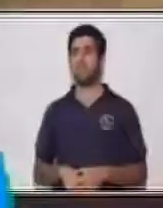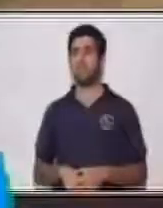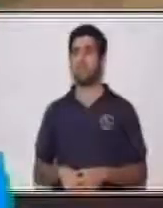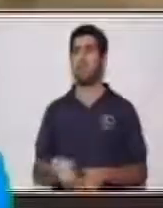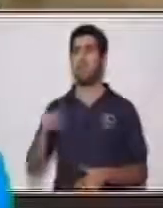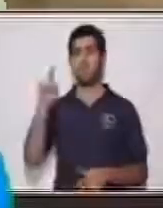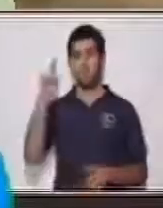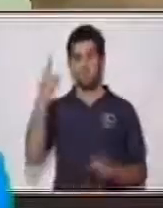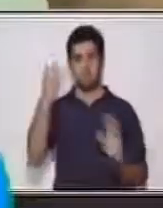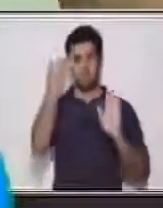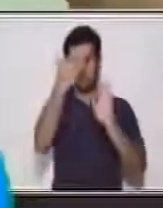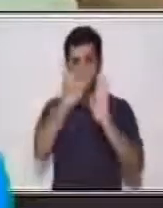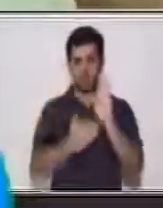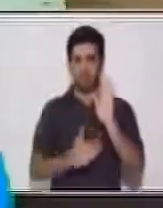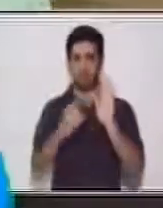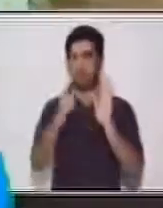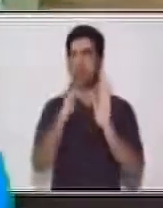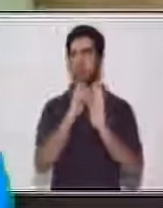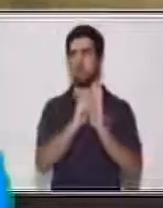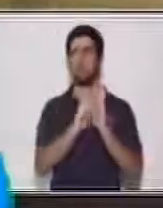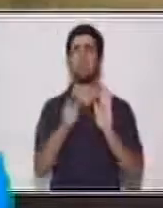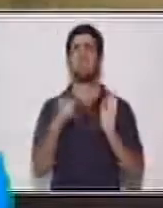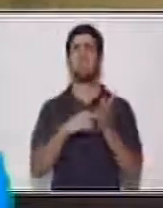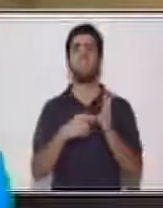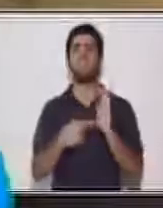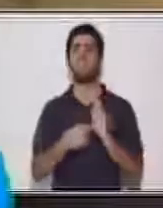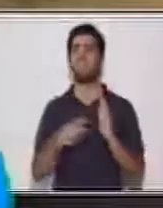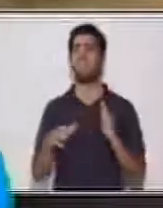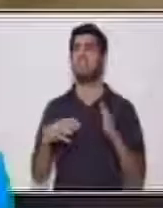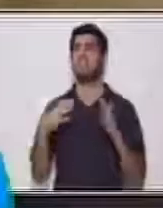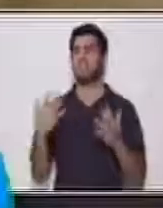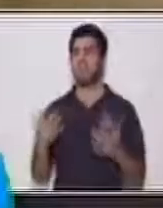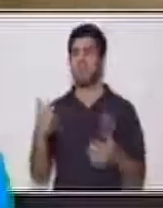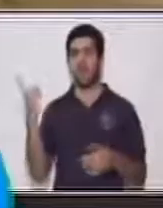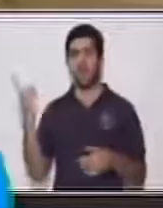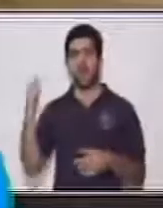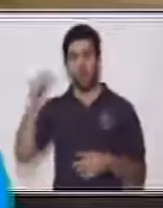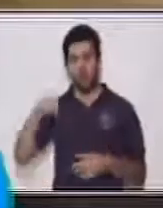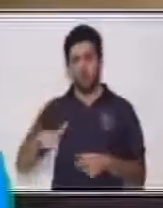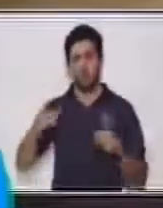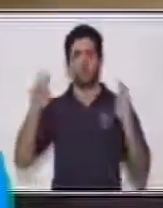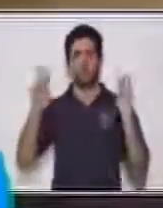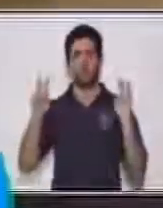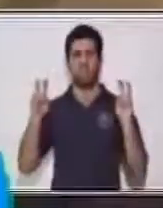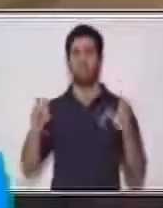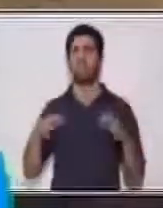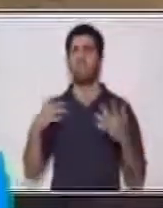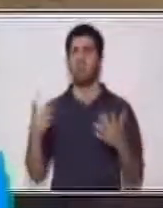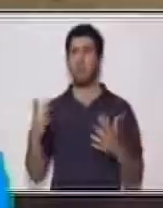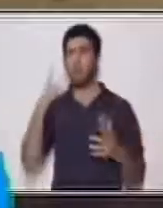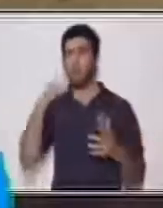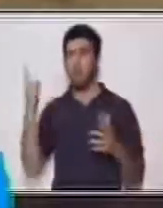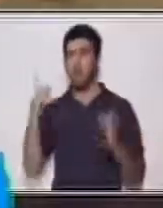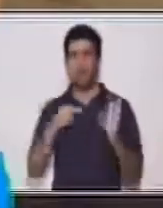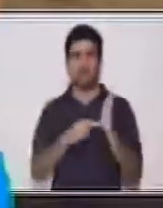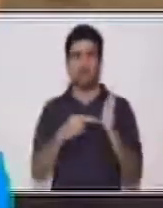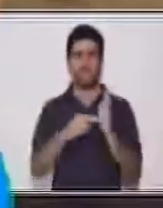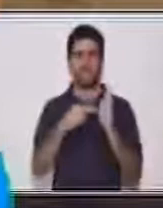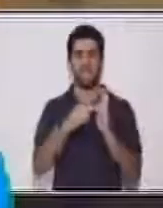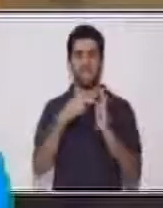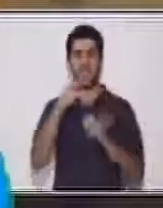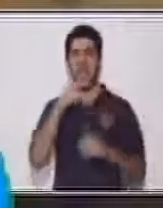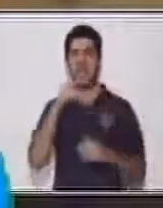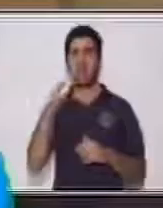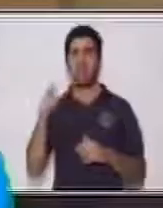vas a escribir qué es el lenguaje que estuvimos aprendiendo hoy, qué son los niveles o los registros de la lengua.